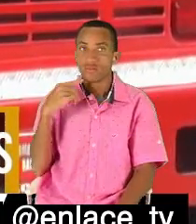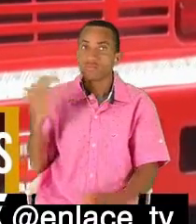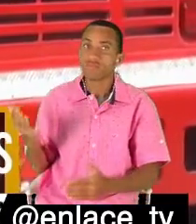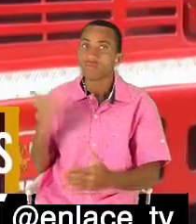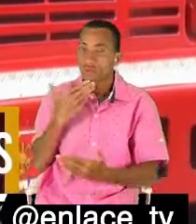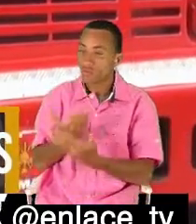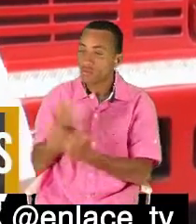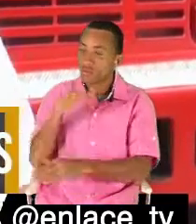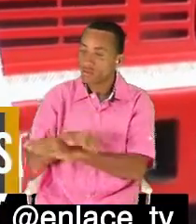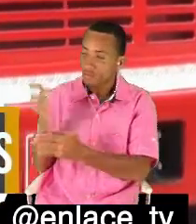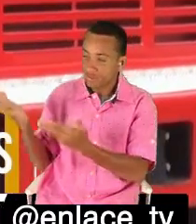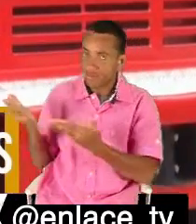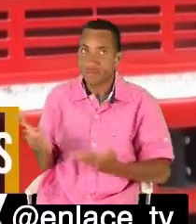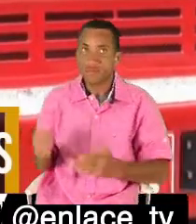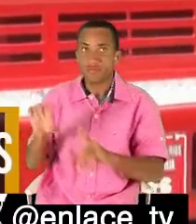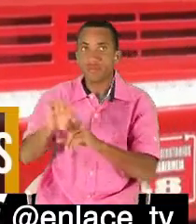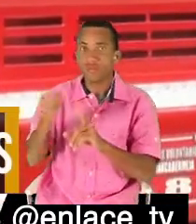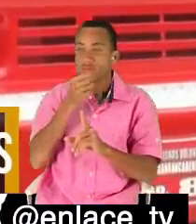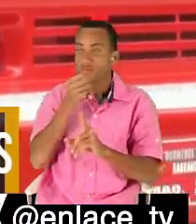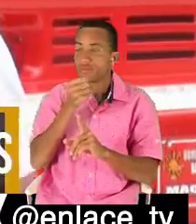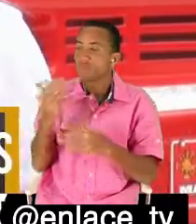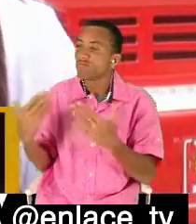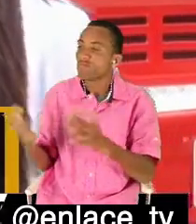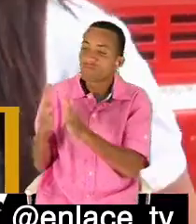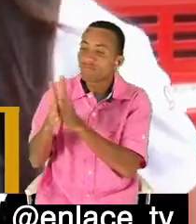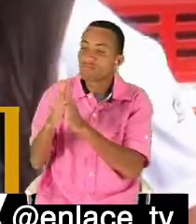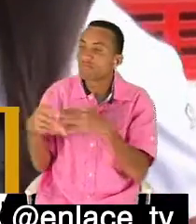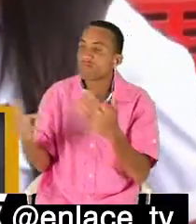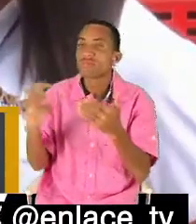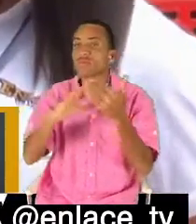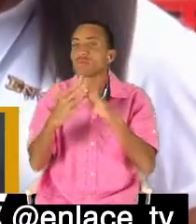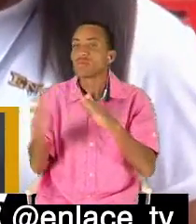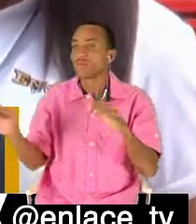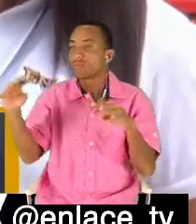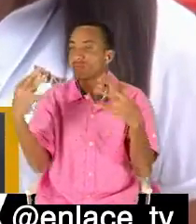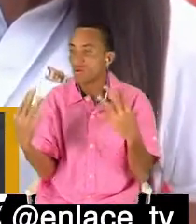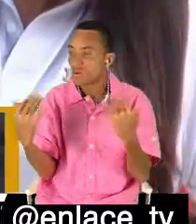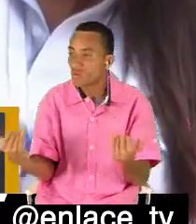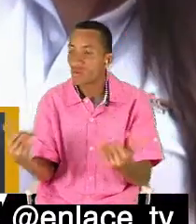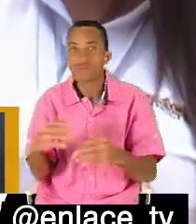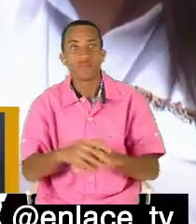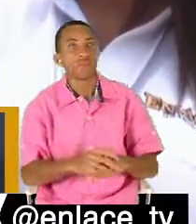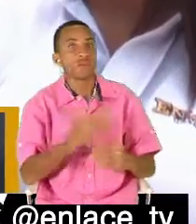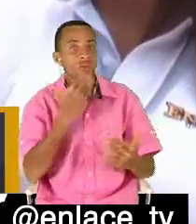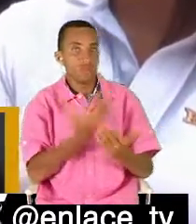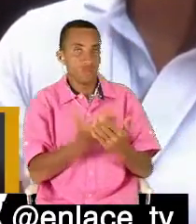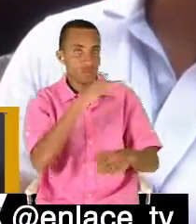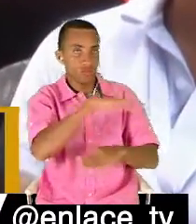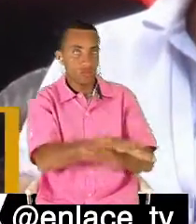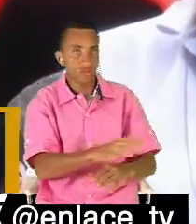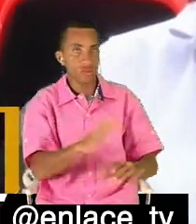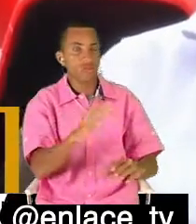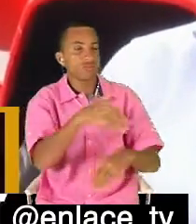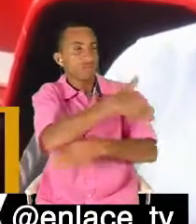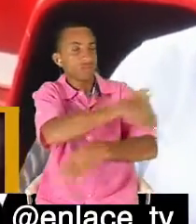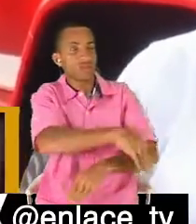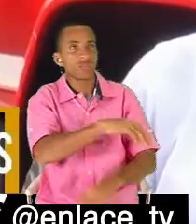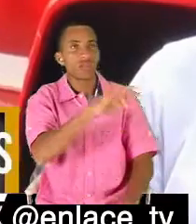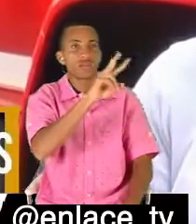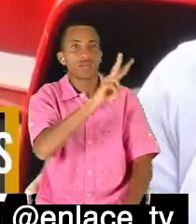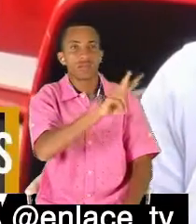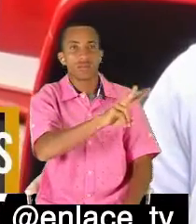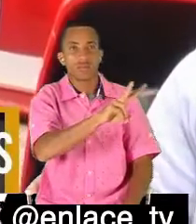buenas tardes, bienvenido a Enlace Noticias. ¿Y qué reporte podemos entregarle a la comunidad a esta hora del mediodía? Sí, muy buenas tardes. En la calle 73,